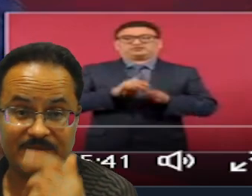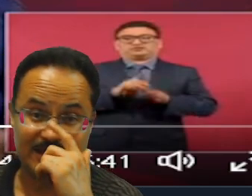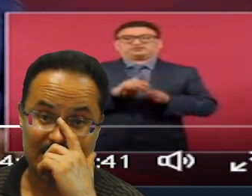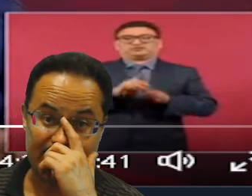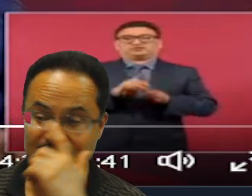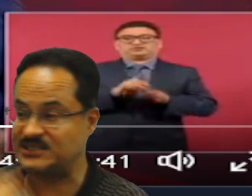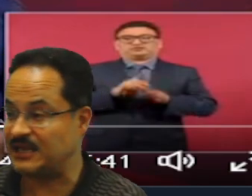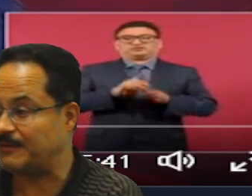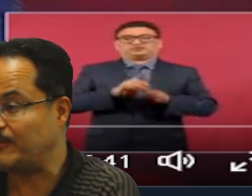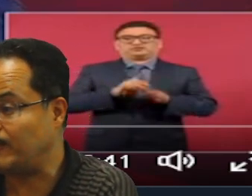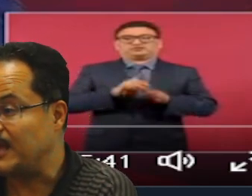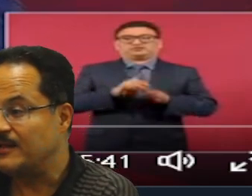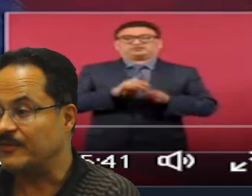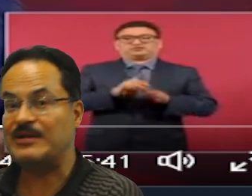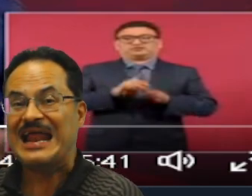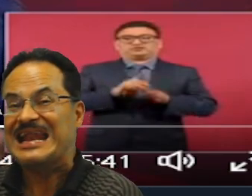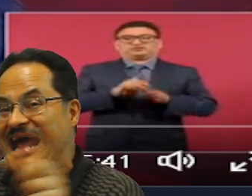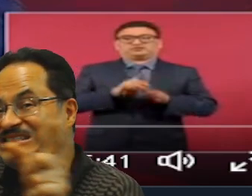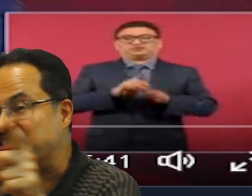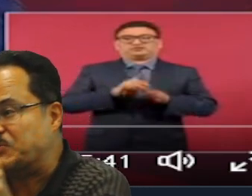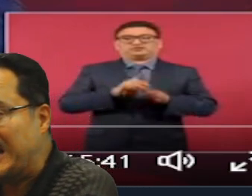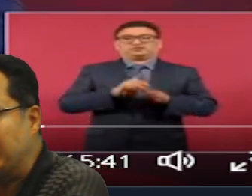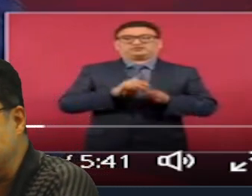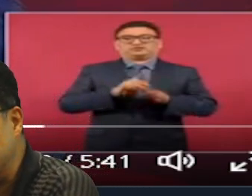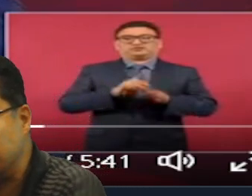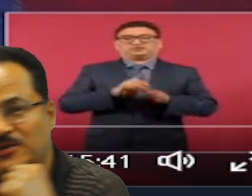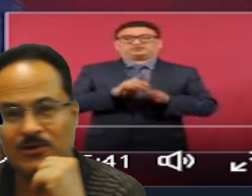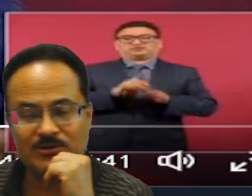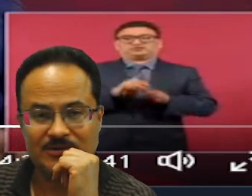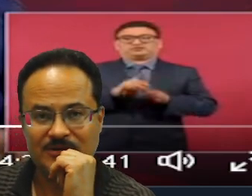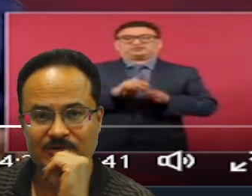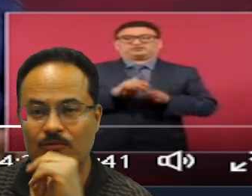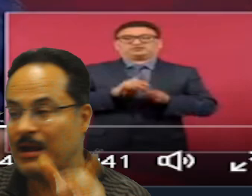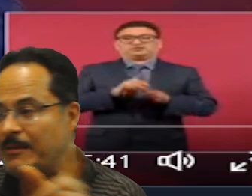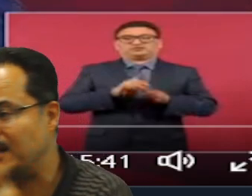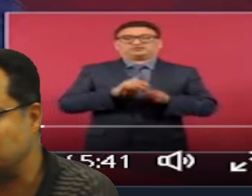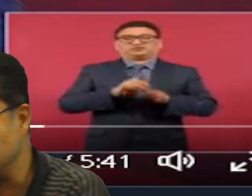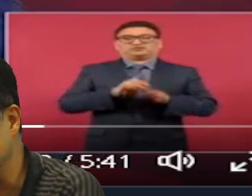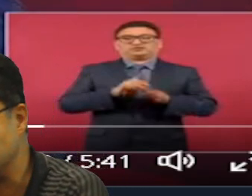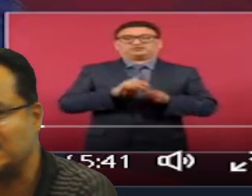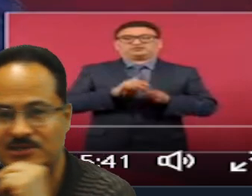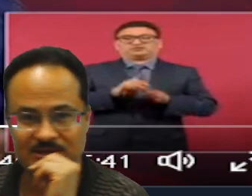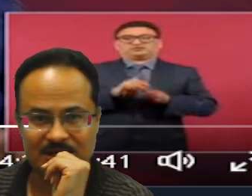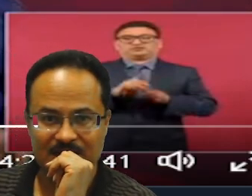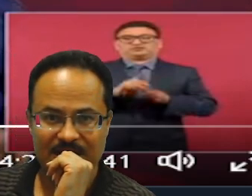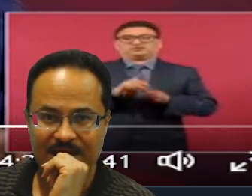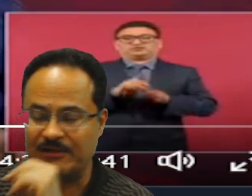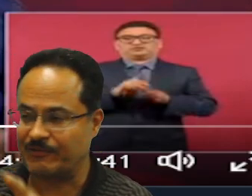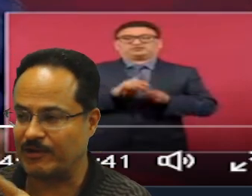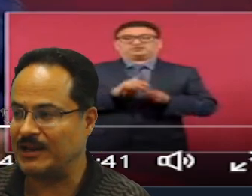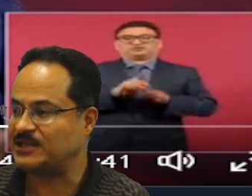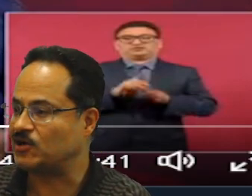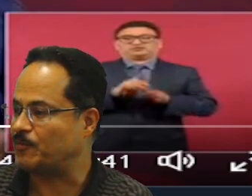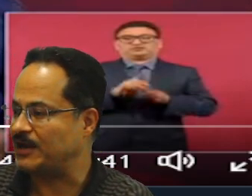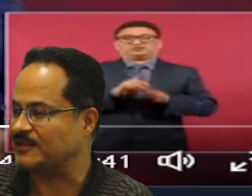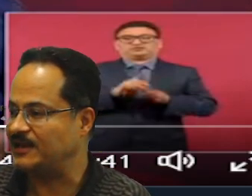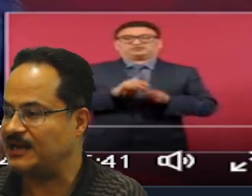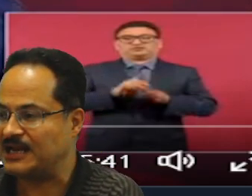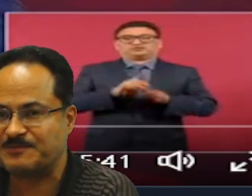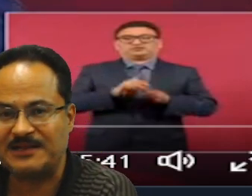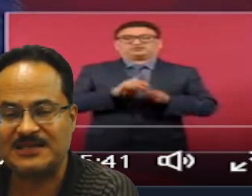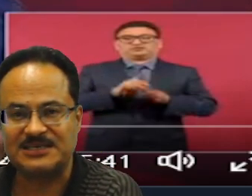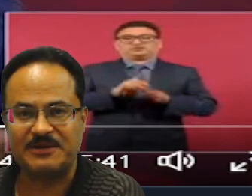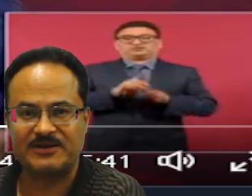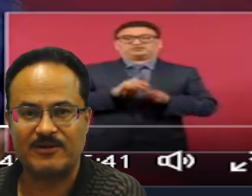al pueblo mexicano dice hablándole de una nacionalización nueva nacionalización en cuanto a lo eléctrico por